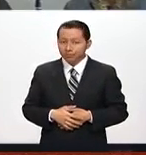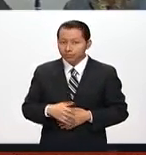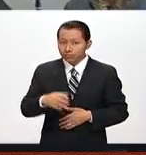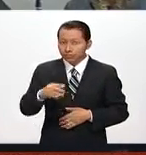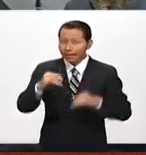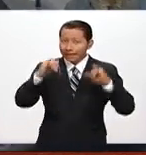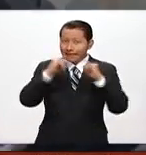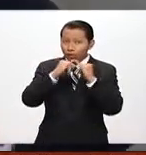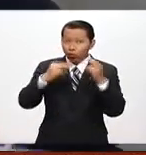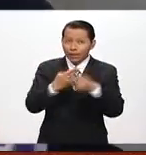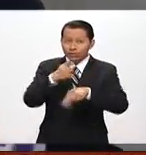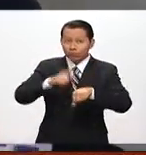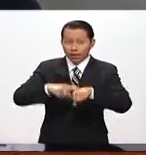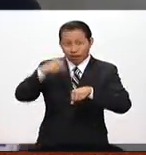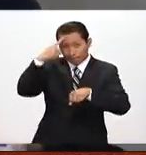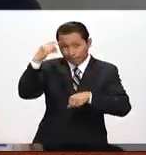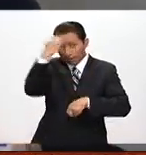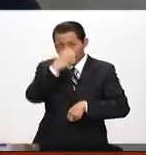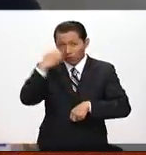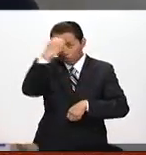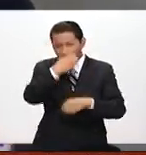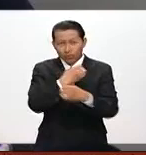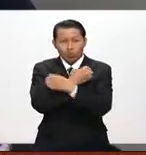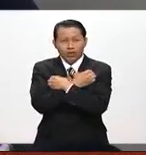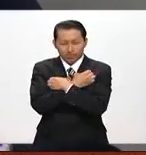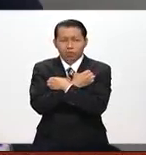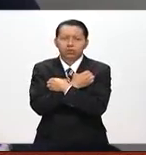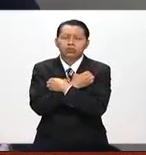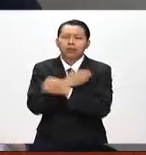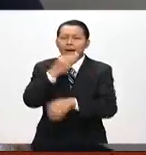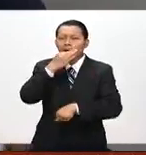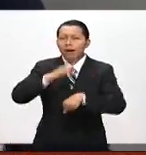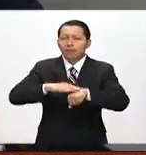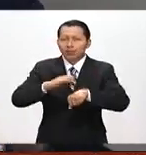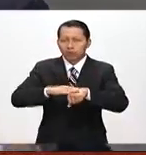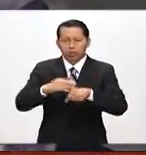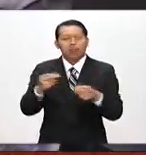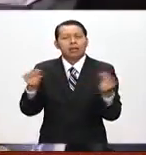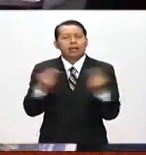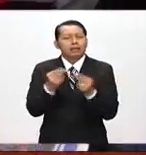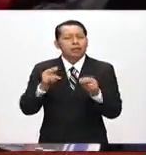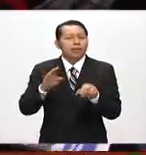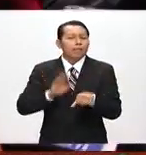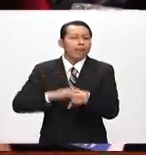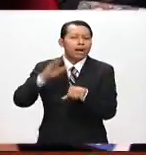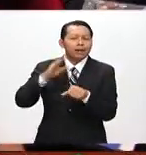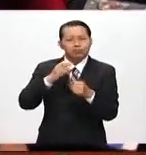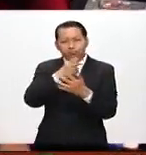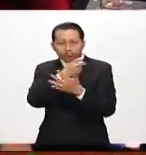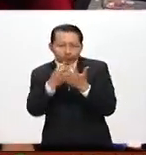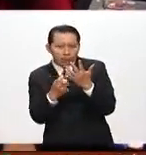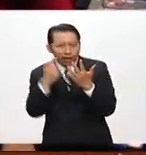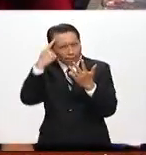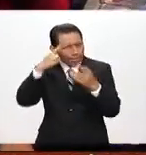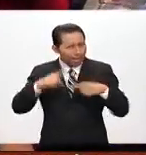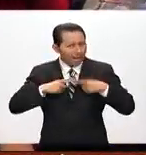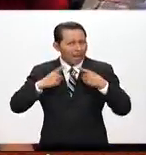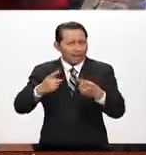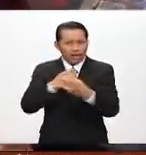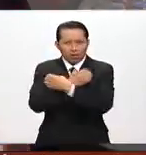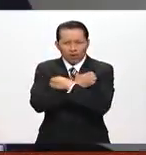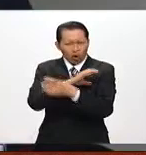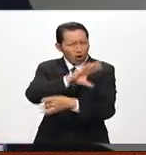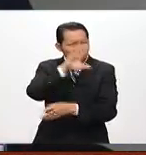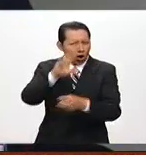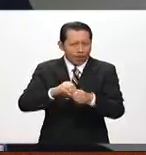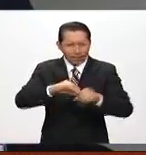El Instituto Nacional para la Evaluación de la Educación destacó la necesidad de estrategias y acciones concretas para llevar educación a todas las